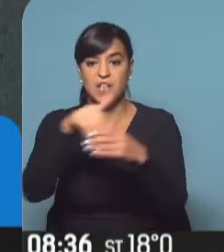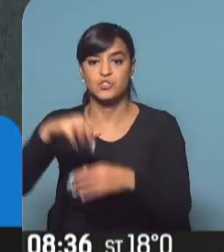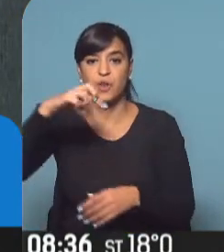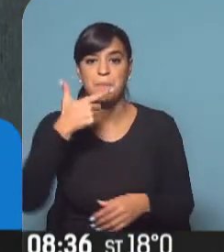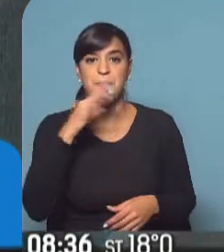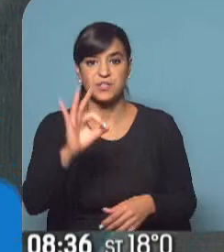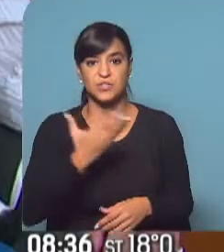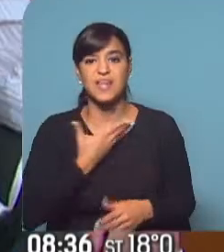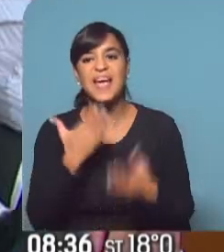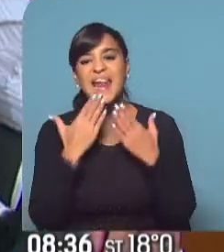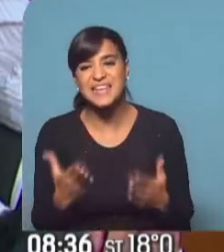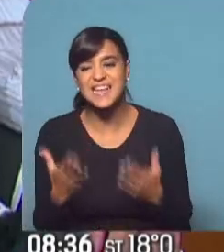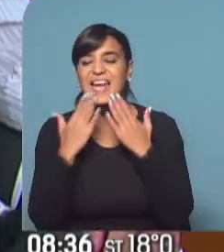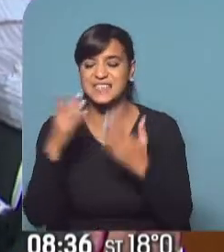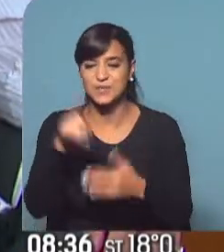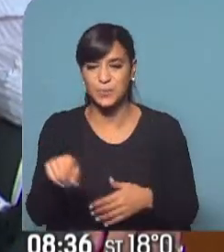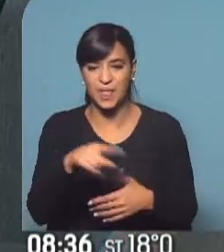provincia de santa fe gracias antes